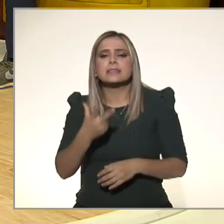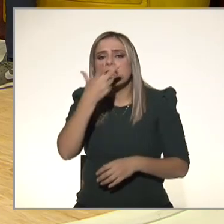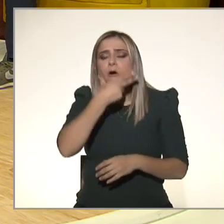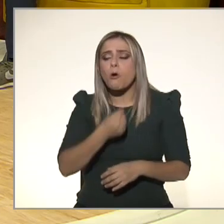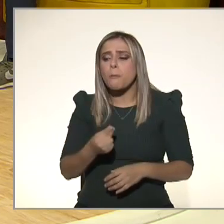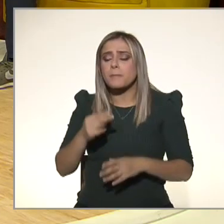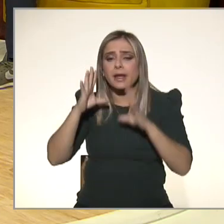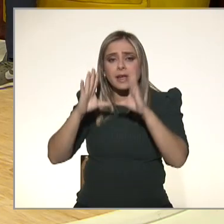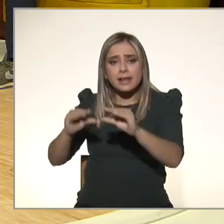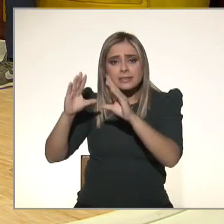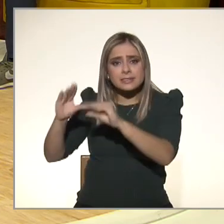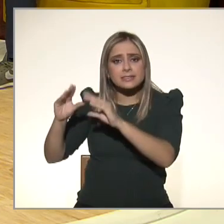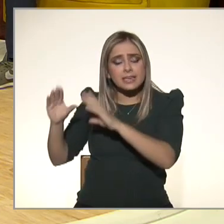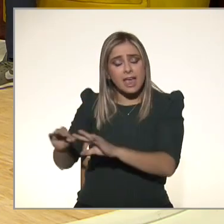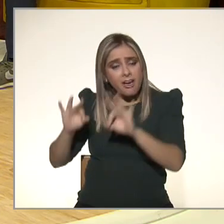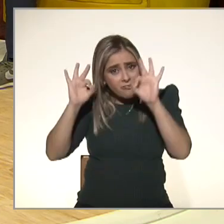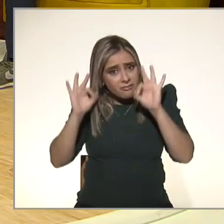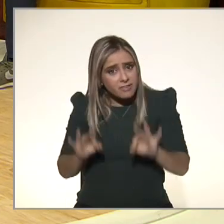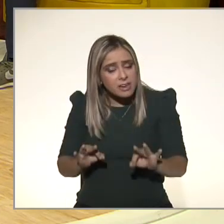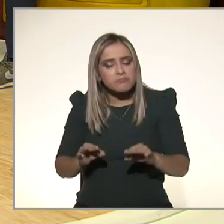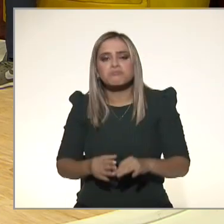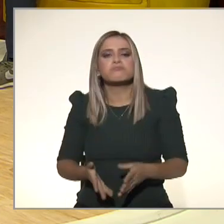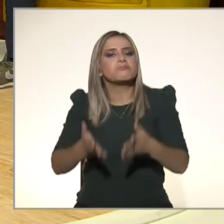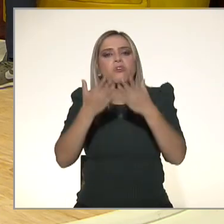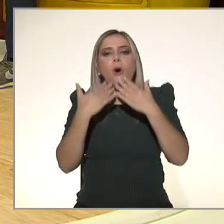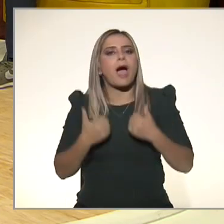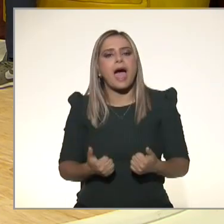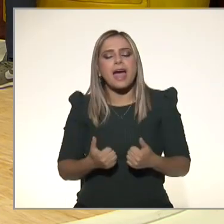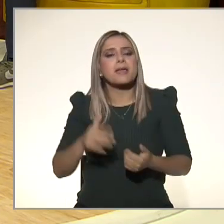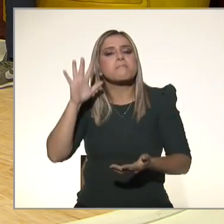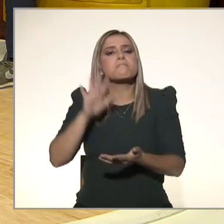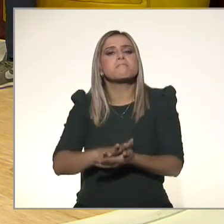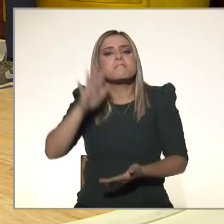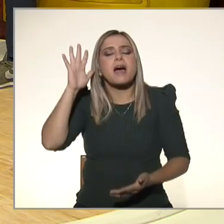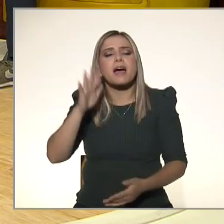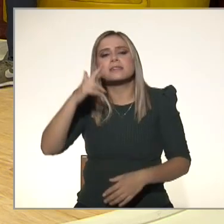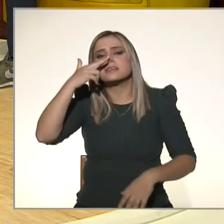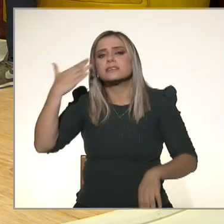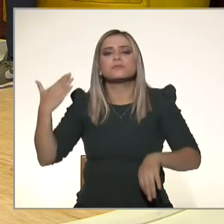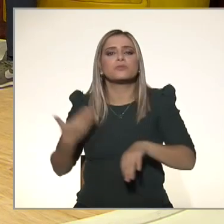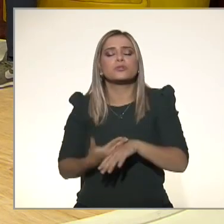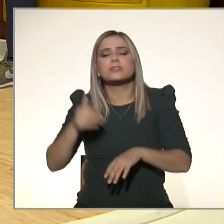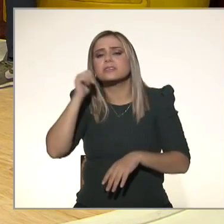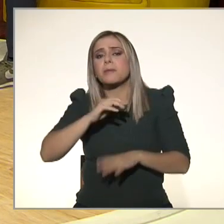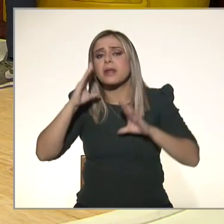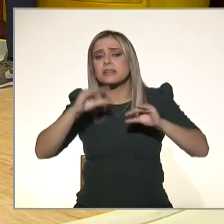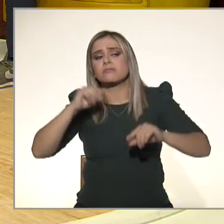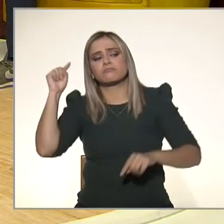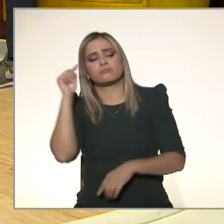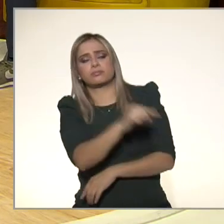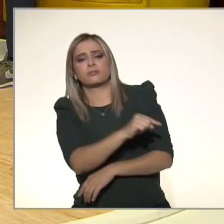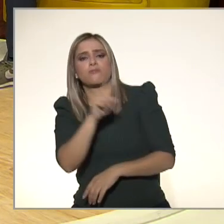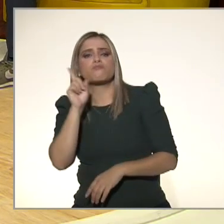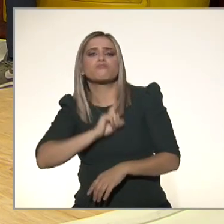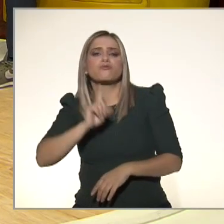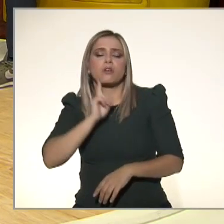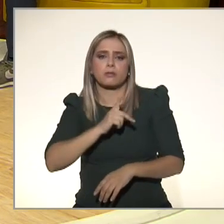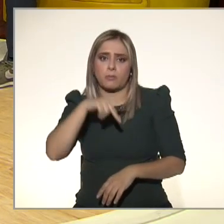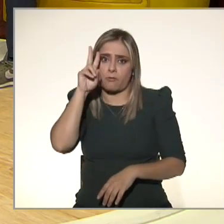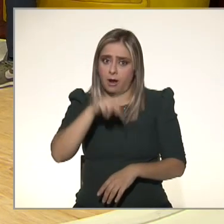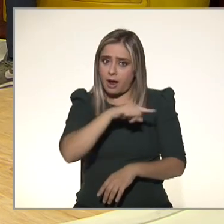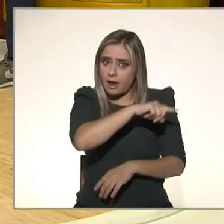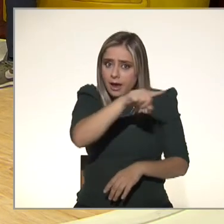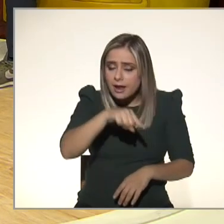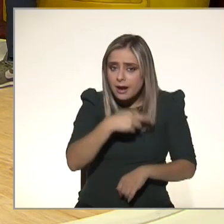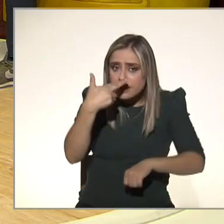no hay algo formal, y como dice él, le damos mucha responsabilidad o le estamos poniendo demasiada responsabilidad que no les toca a las mujeres.